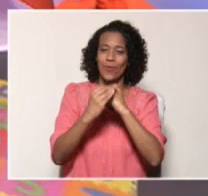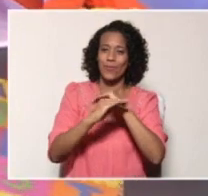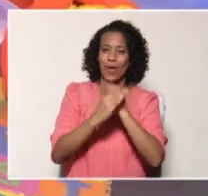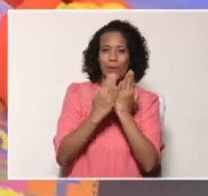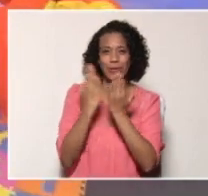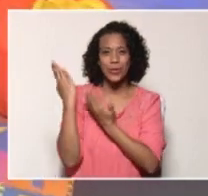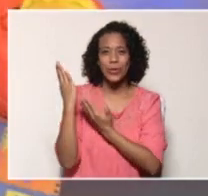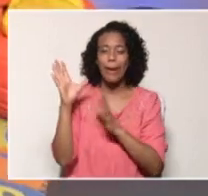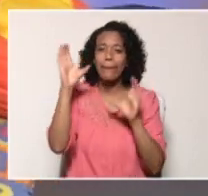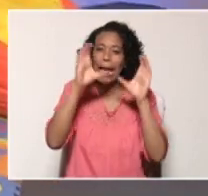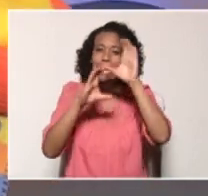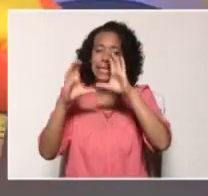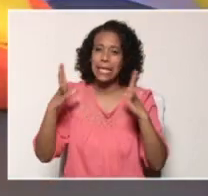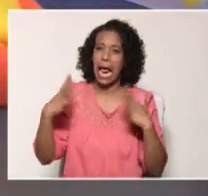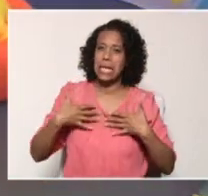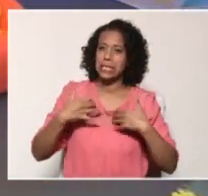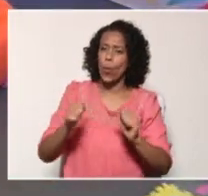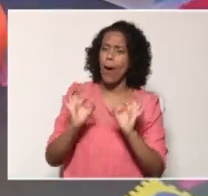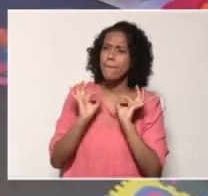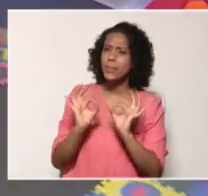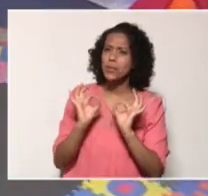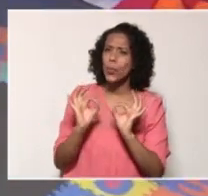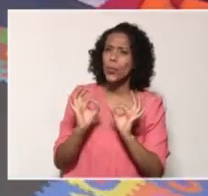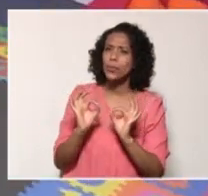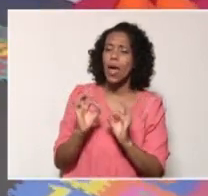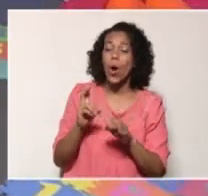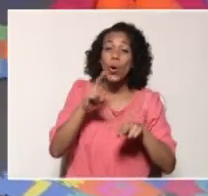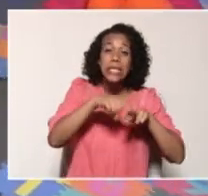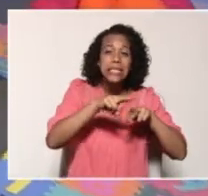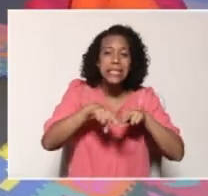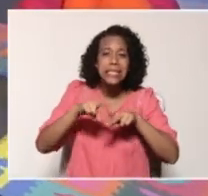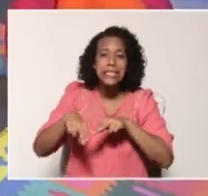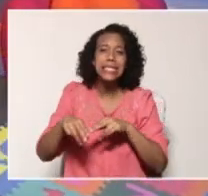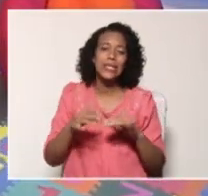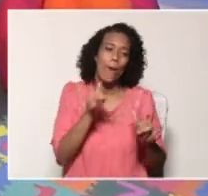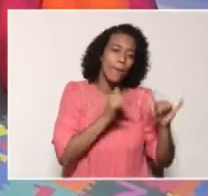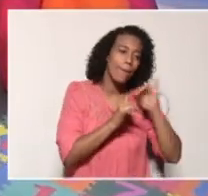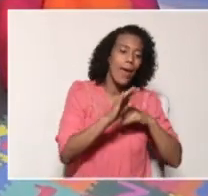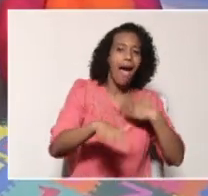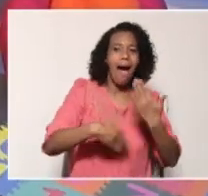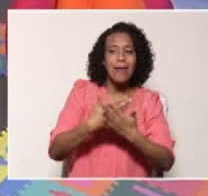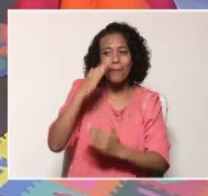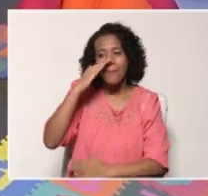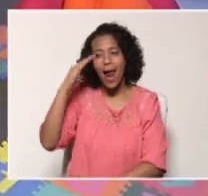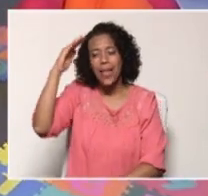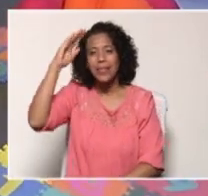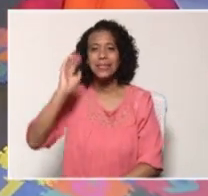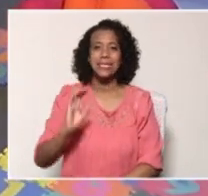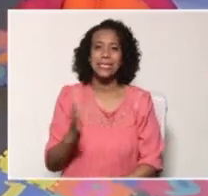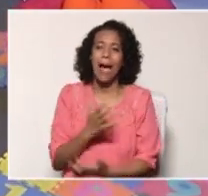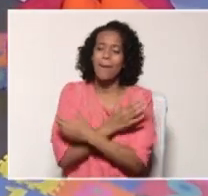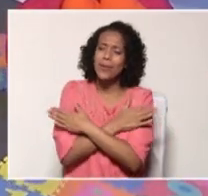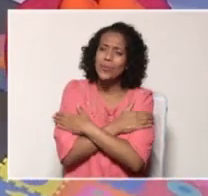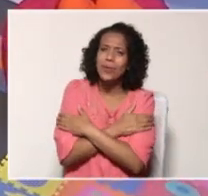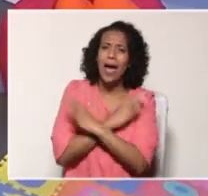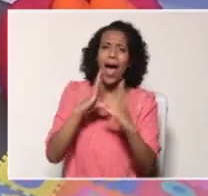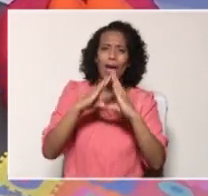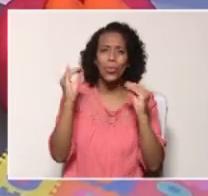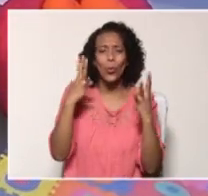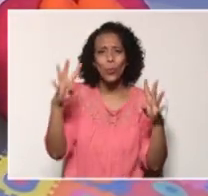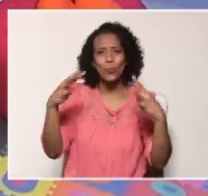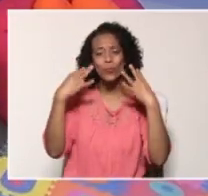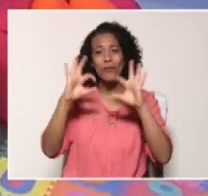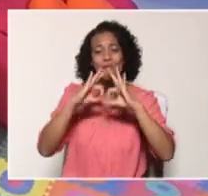hoy para la ciencia y la salud, especialmente con nuestros chiquiticos de la casa. Por eso les agradecemos y le abrazamos a todos